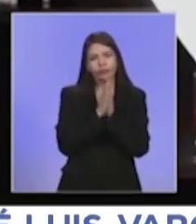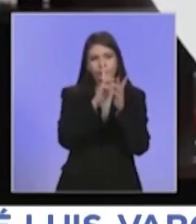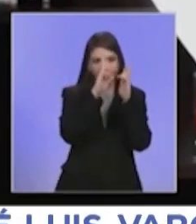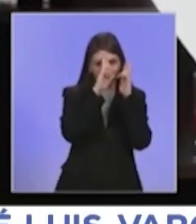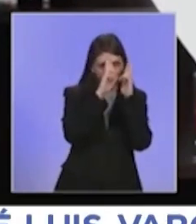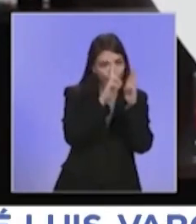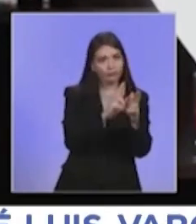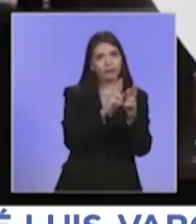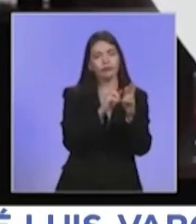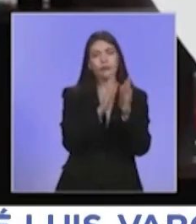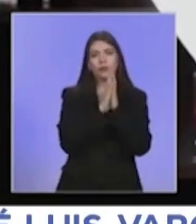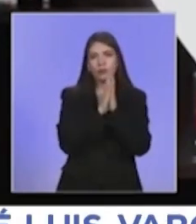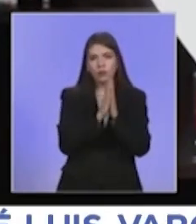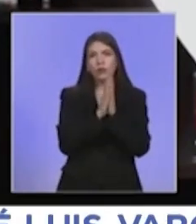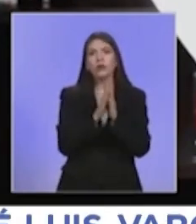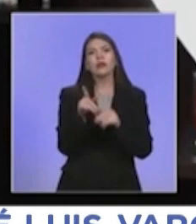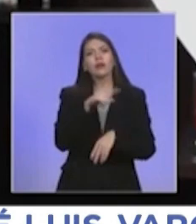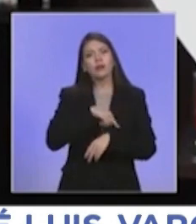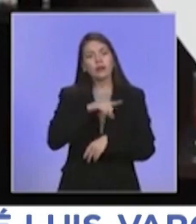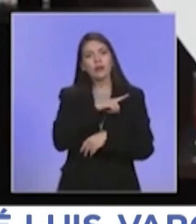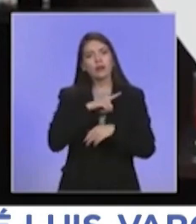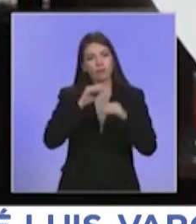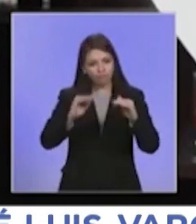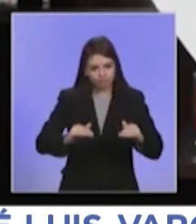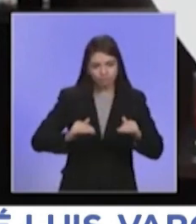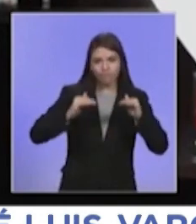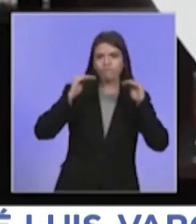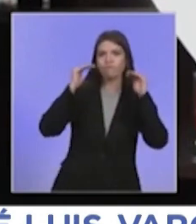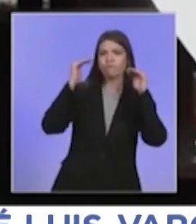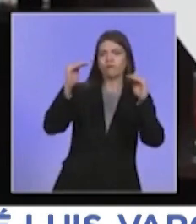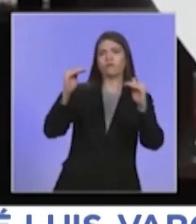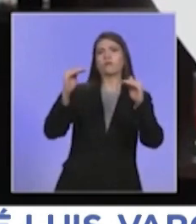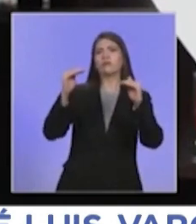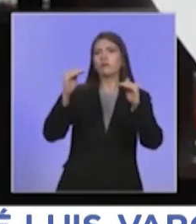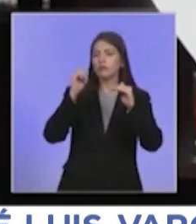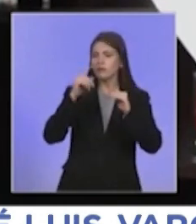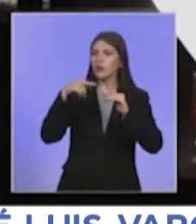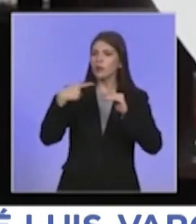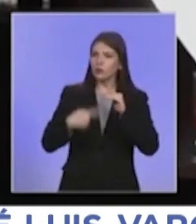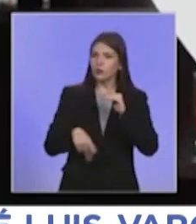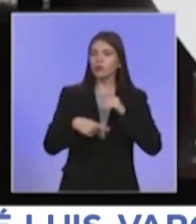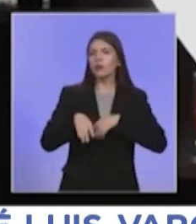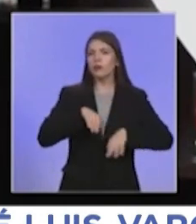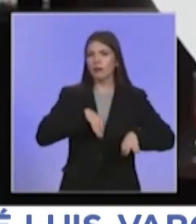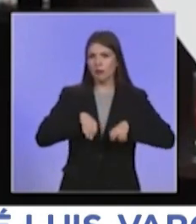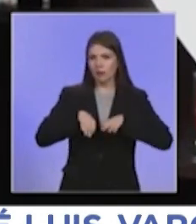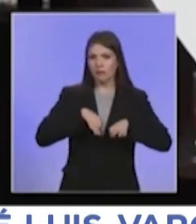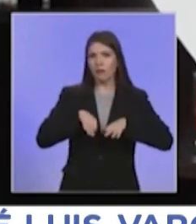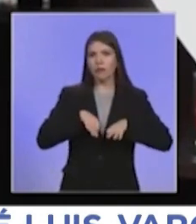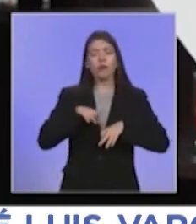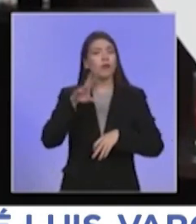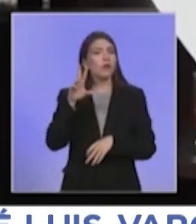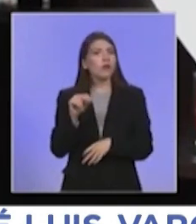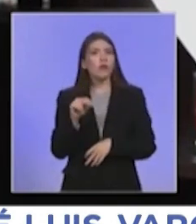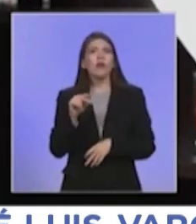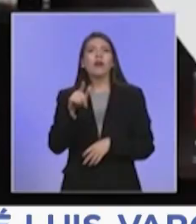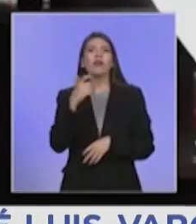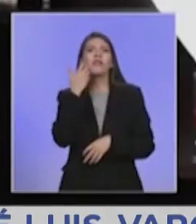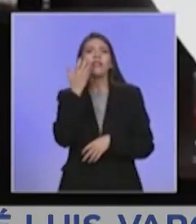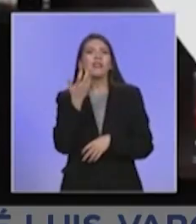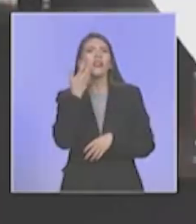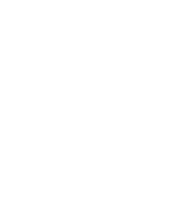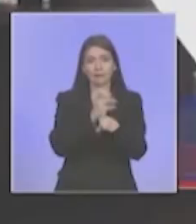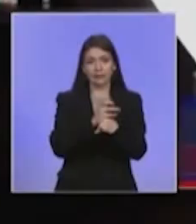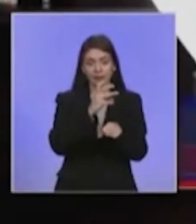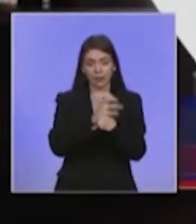respetuosa que estén a la altura de su investidura constitucional que no estén intentando o provocando un